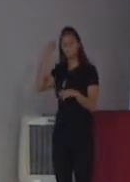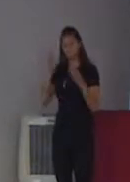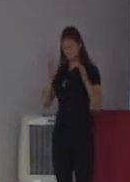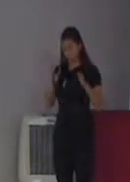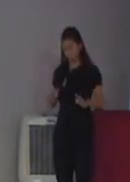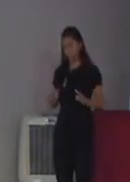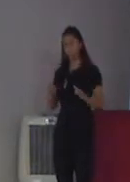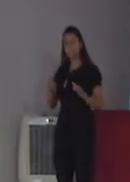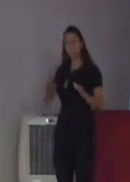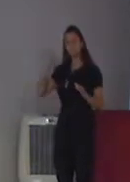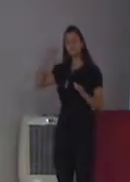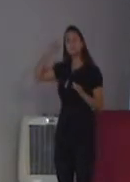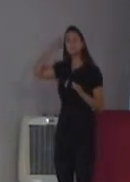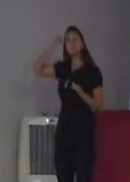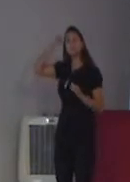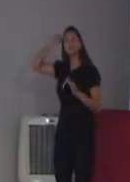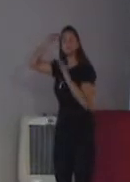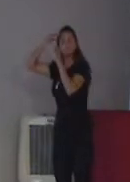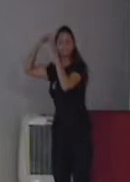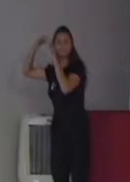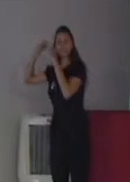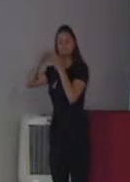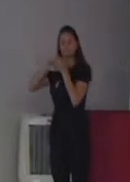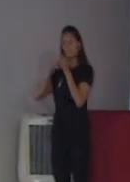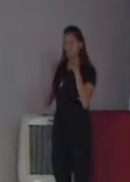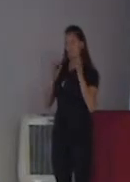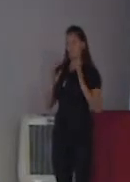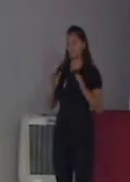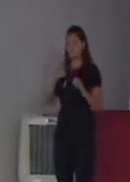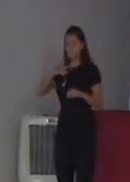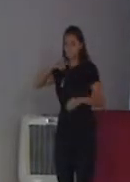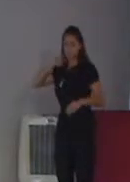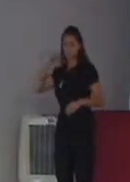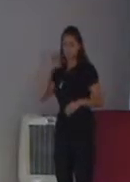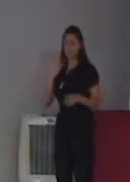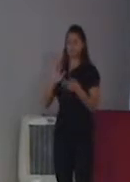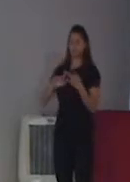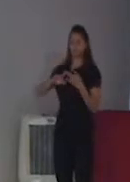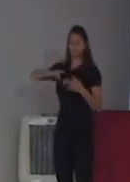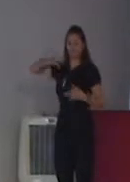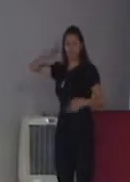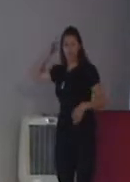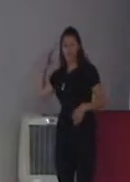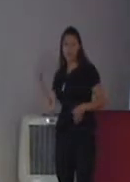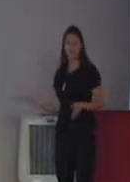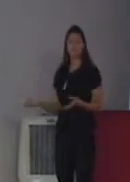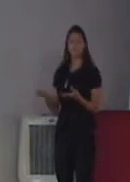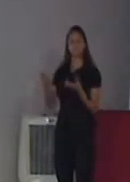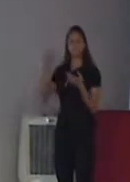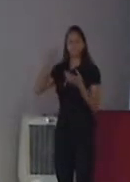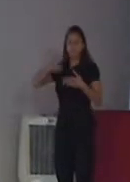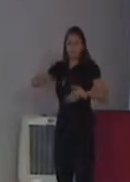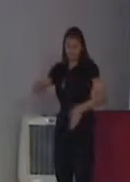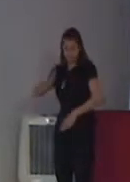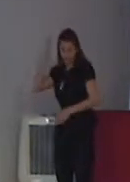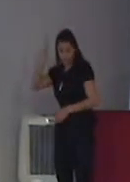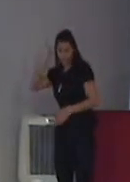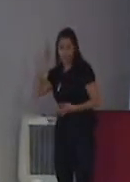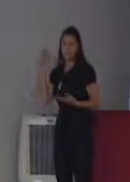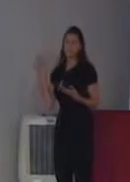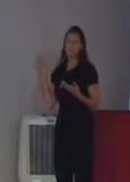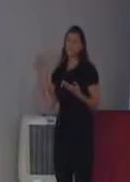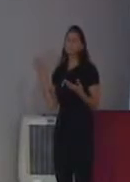mental? Sí, o sea, como que, bueno, no solo necesitamos que sea blanco, sino que sea rubio, sino que sea europeo, etcétera,